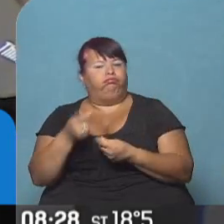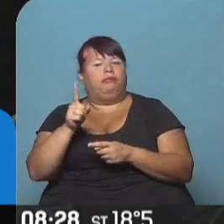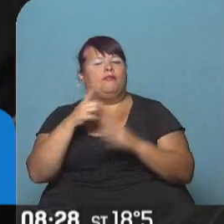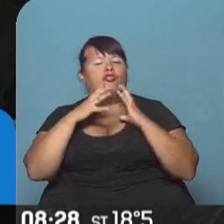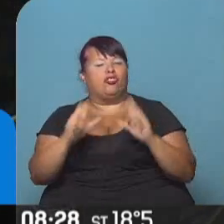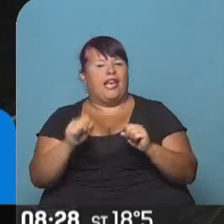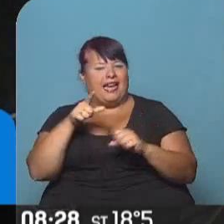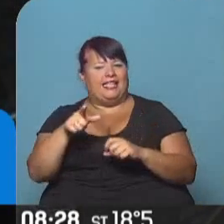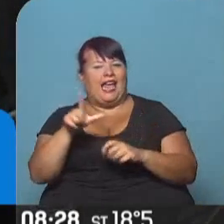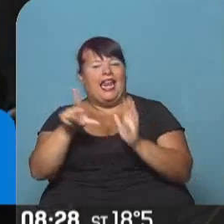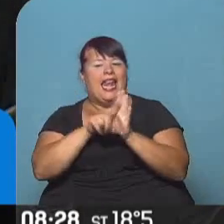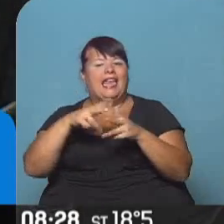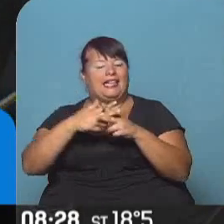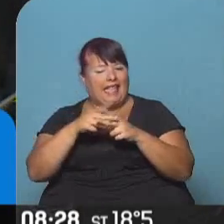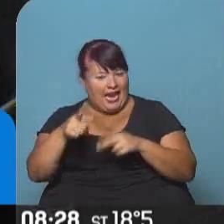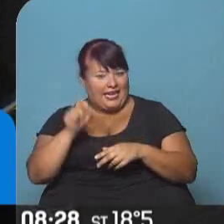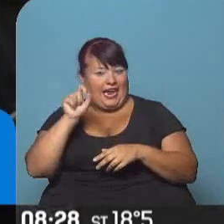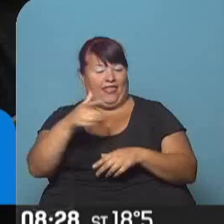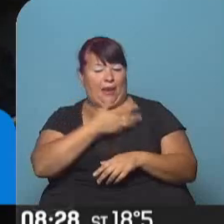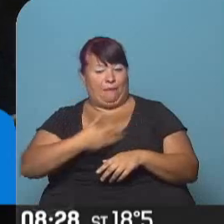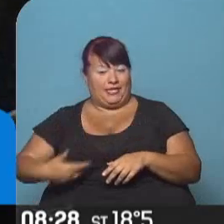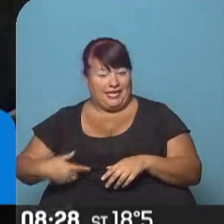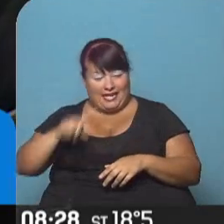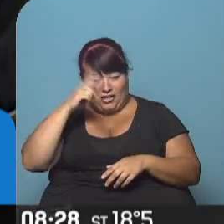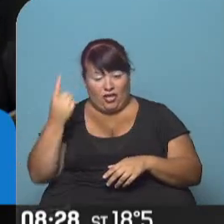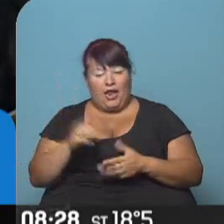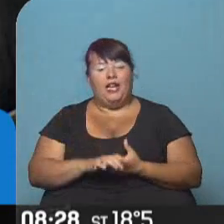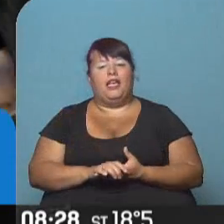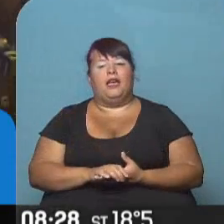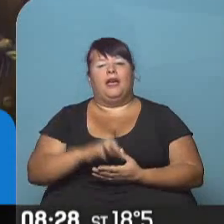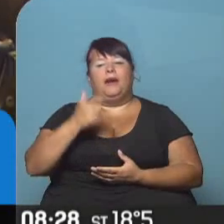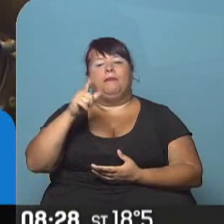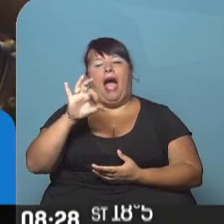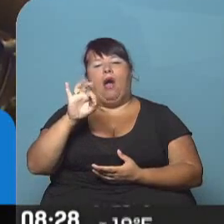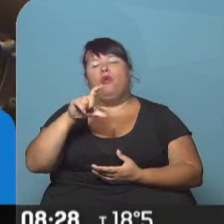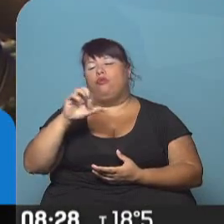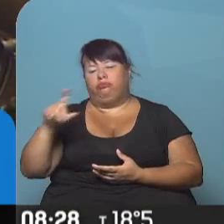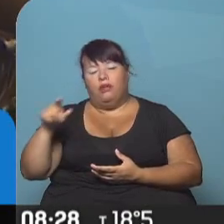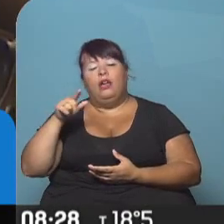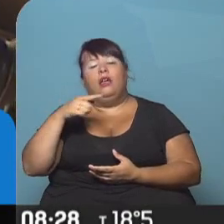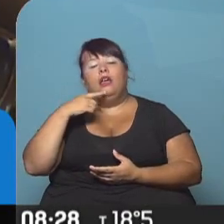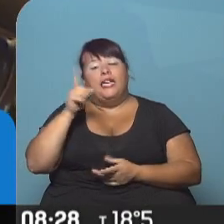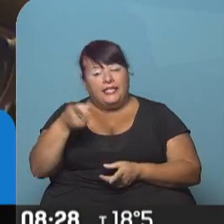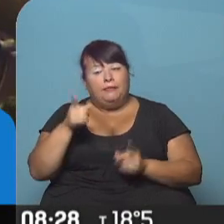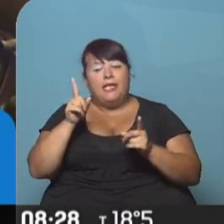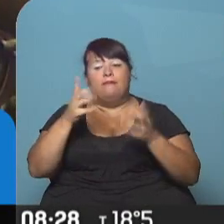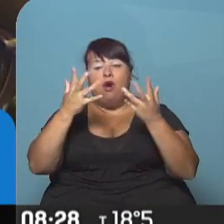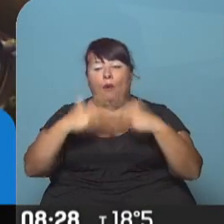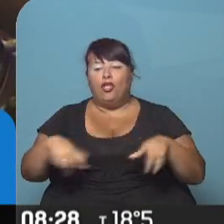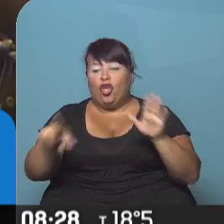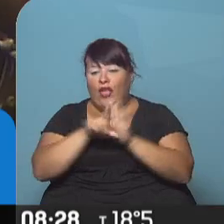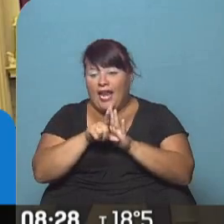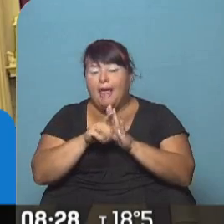el secretario de Legal y Técnica de la Presidencia de la Nación, Pablo Cluselias, y forma parte del proyecto de ley